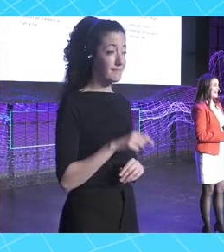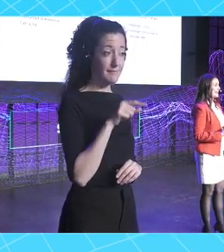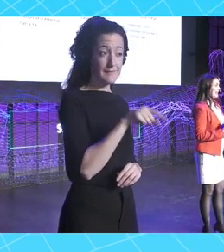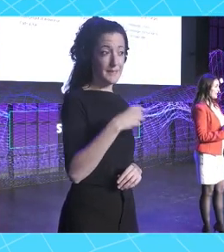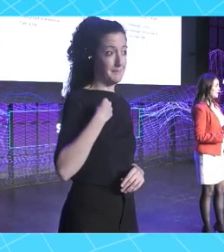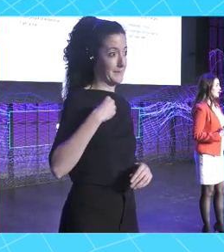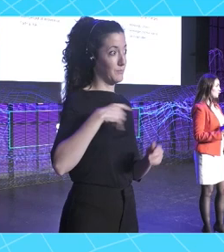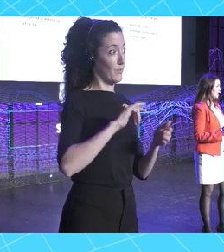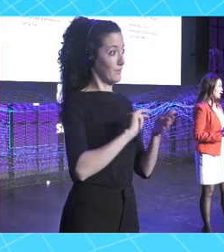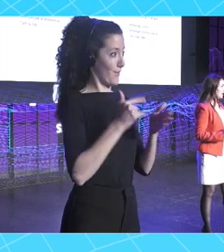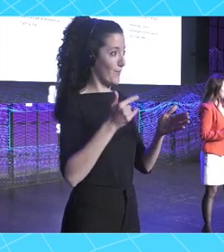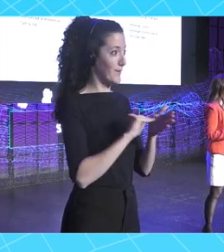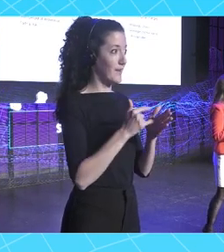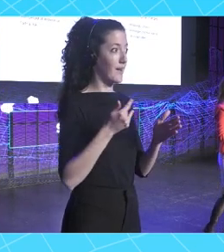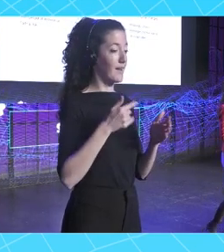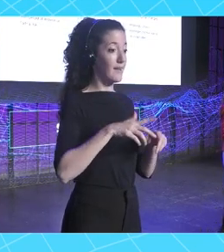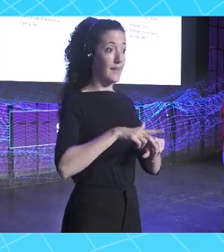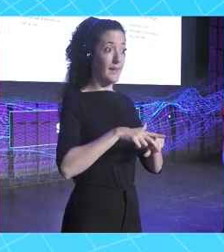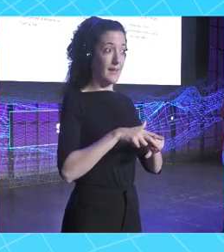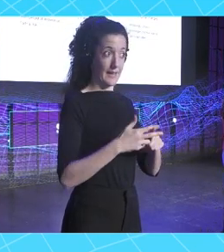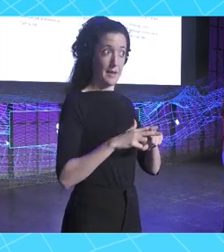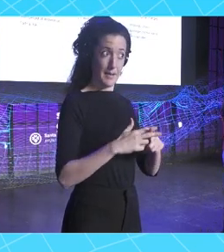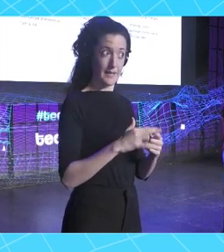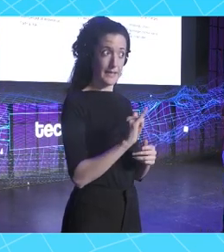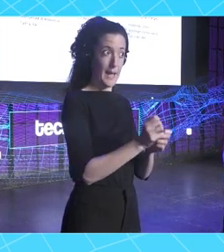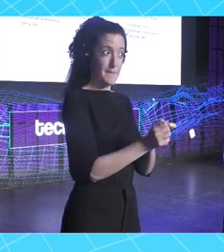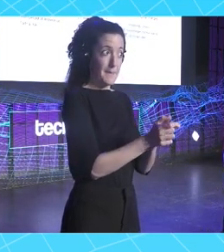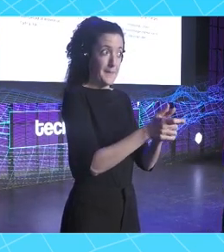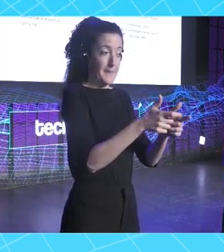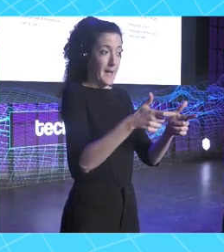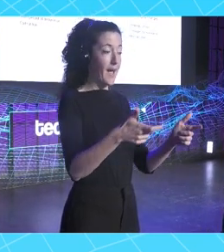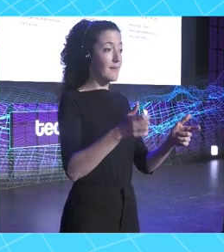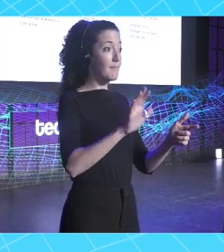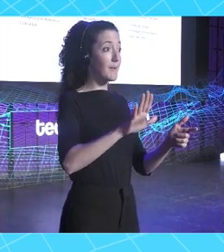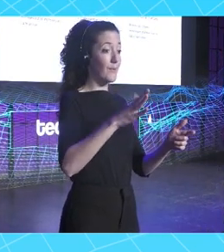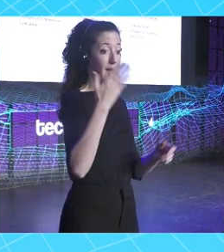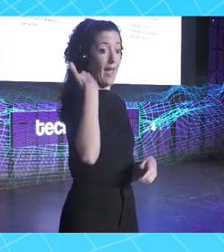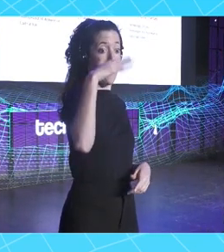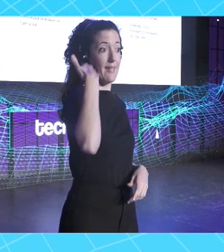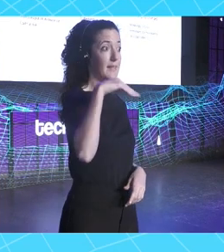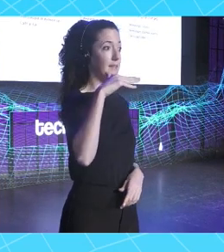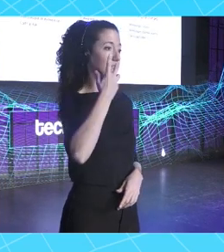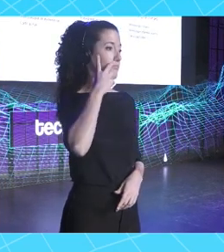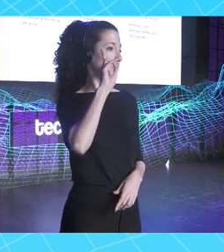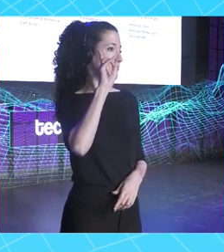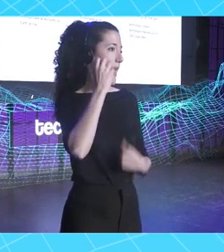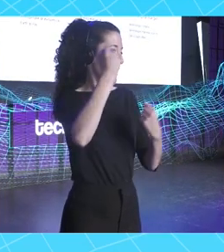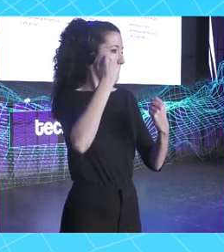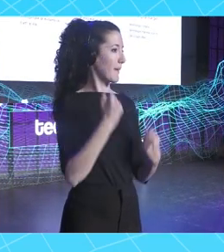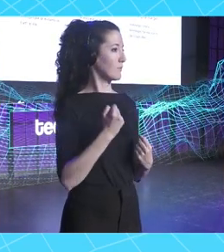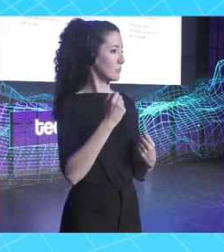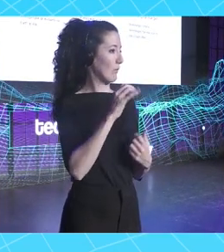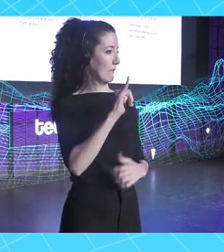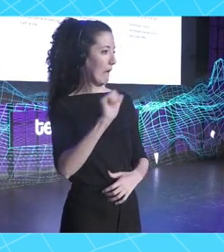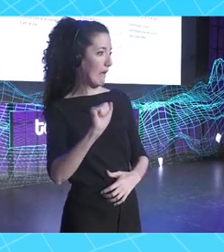que cada vez tenemos más herramientas pero lo que era ser un experto en Inteligencia artificial hace unos años no es ni de lejos lo mismo que significa hoy